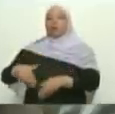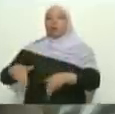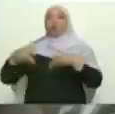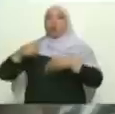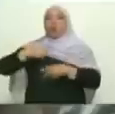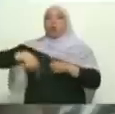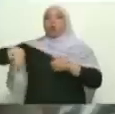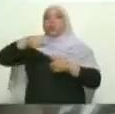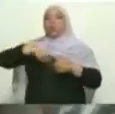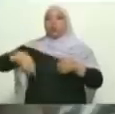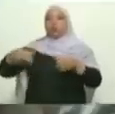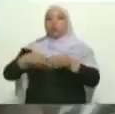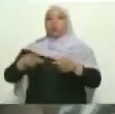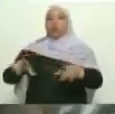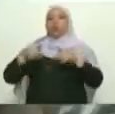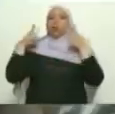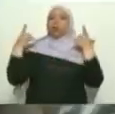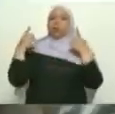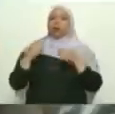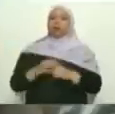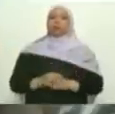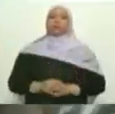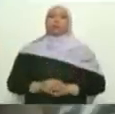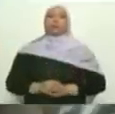circuito en el estado Vargas.